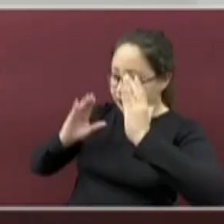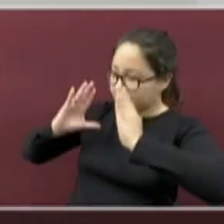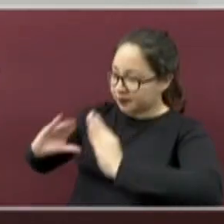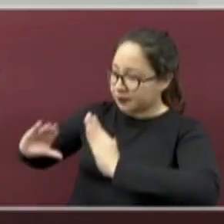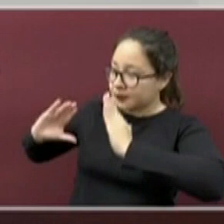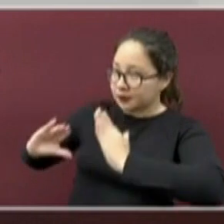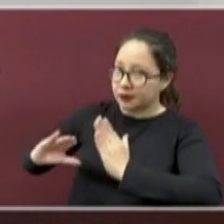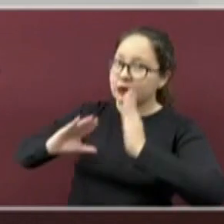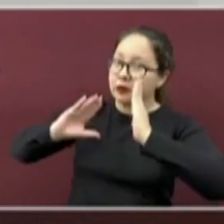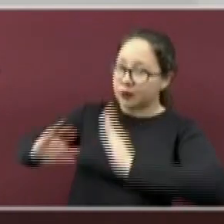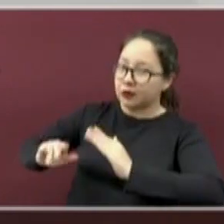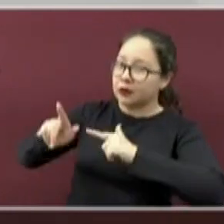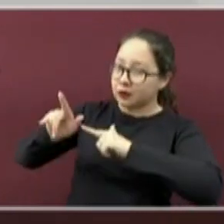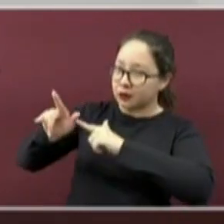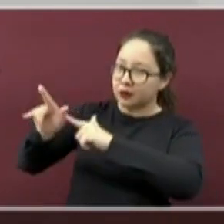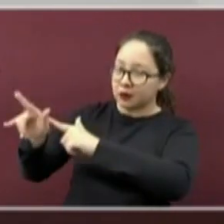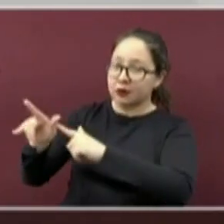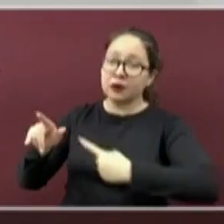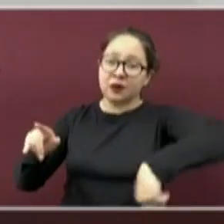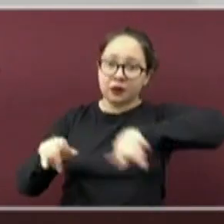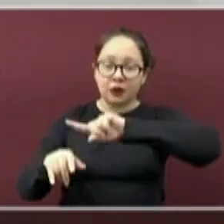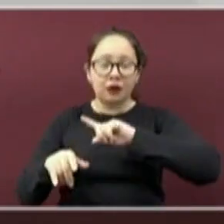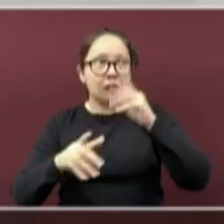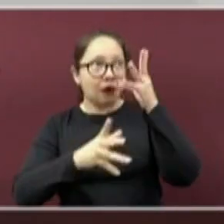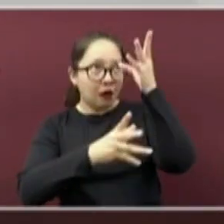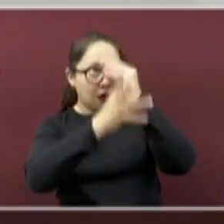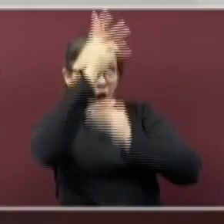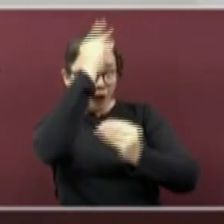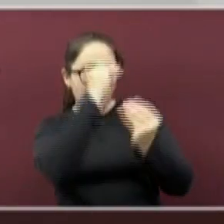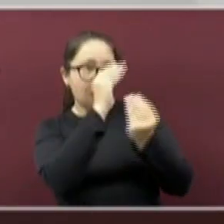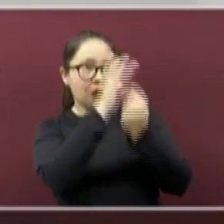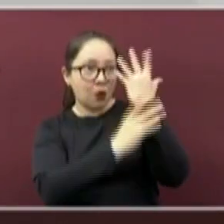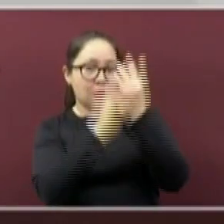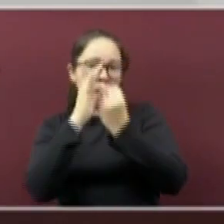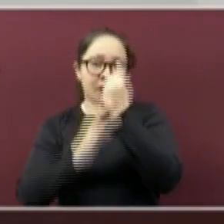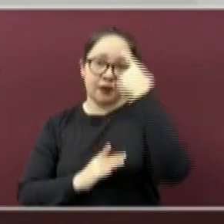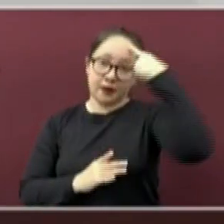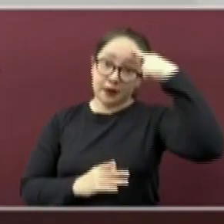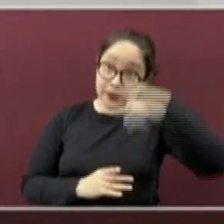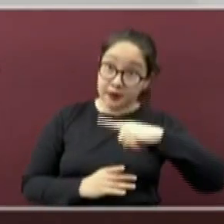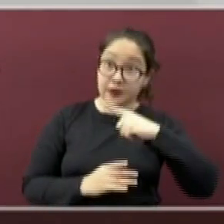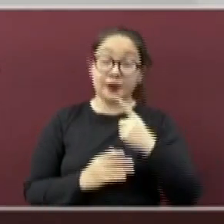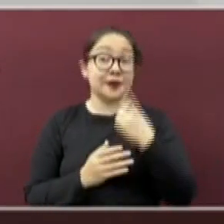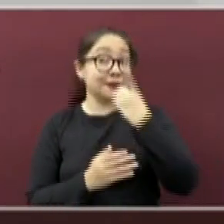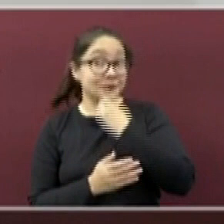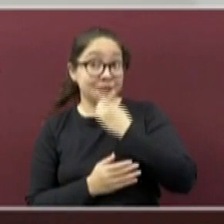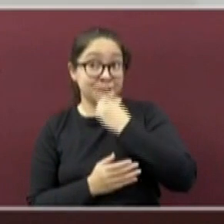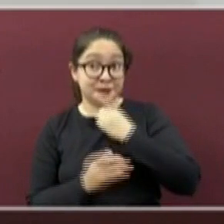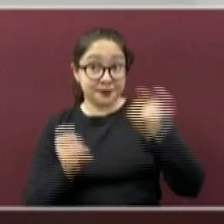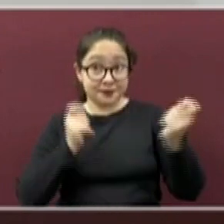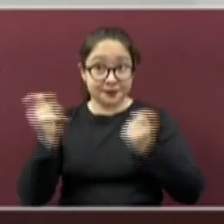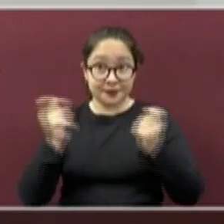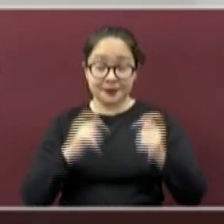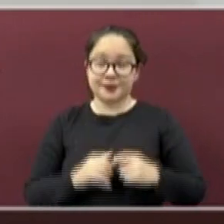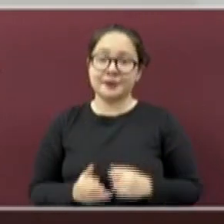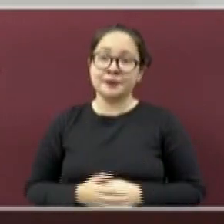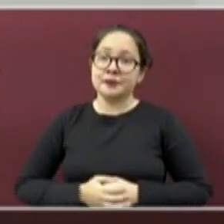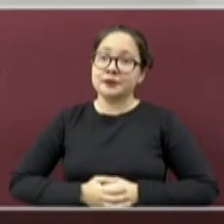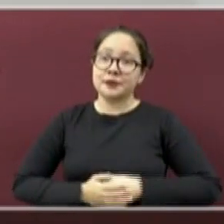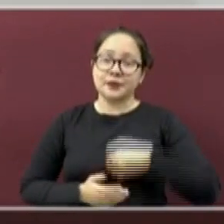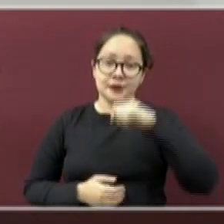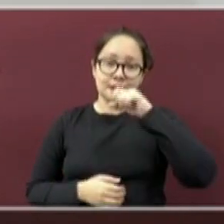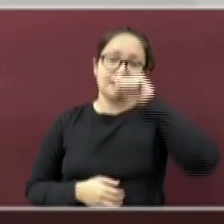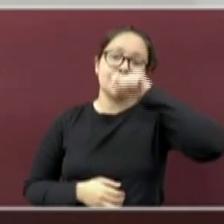de salud, en donde se actualizan y tienen los conocimientos óptimos para tratar diabetes mellitus. También es